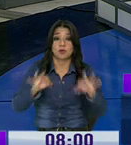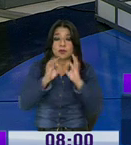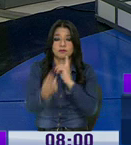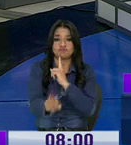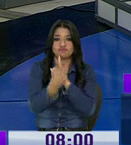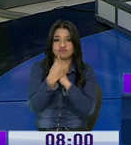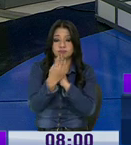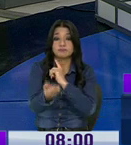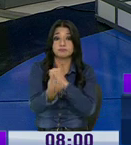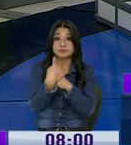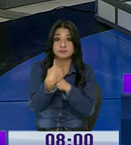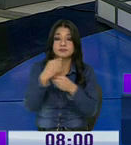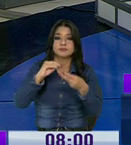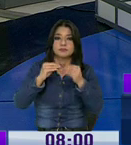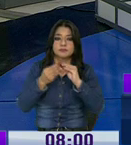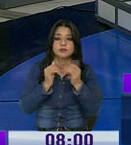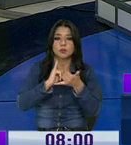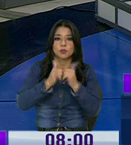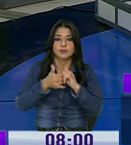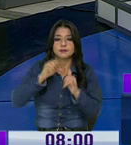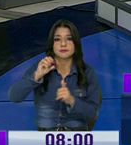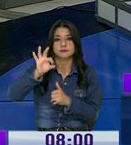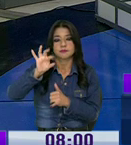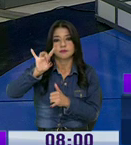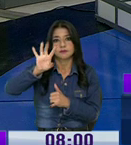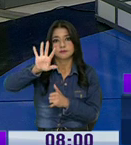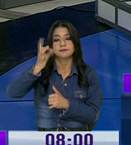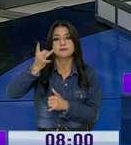sus denuncias al número de WhatsApp